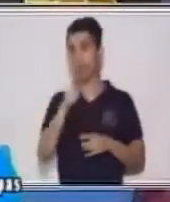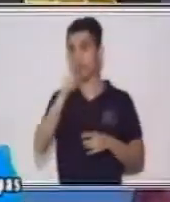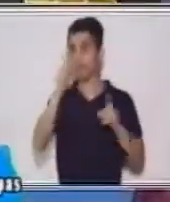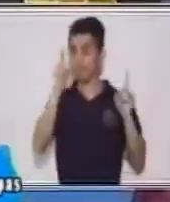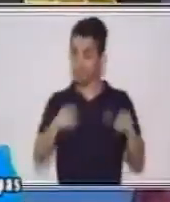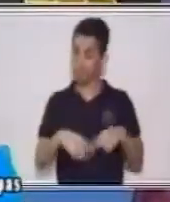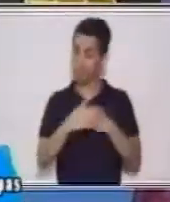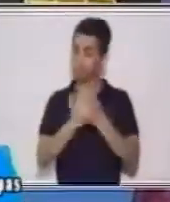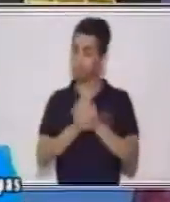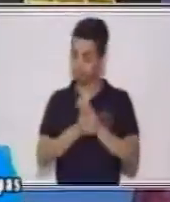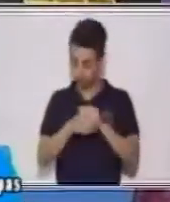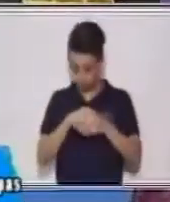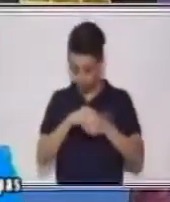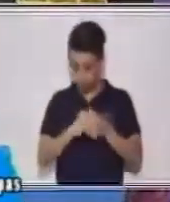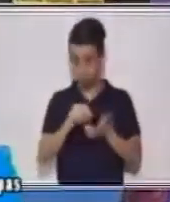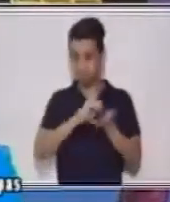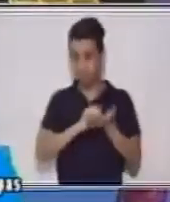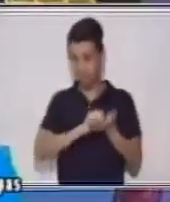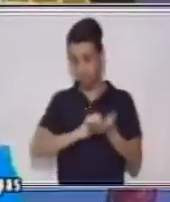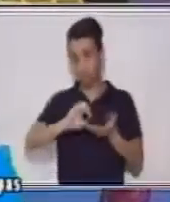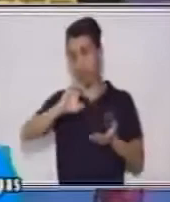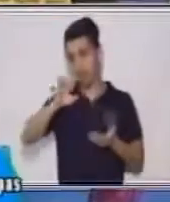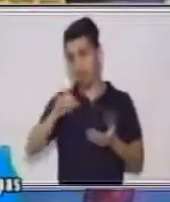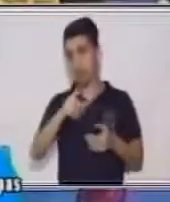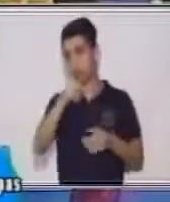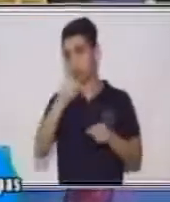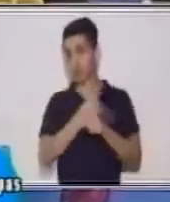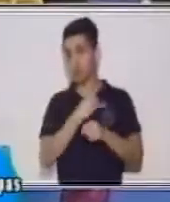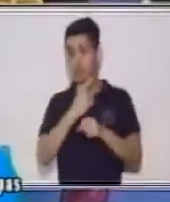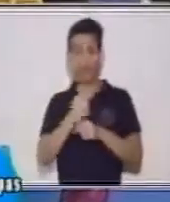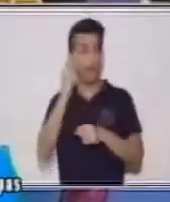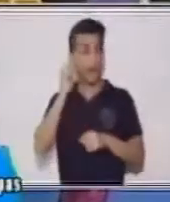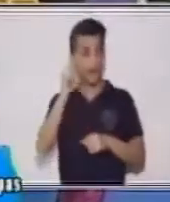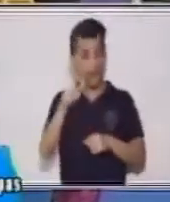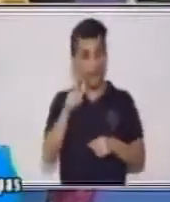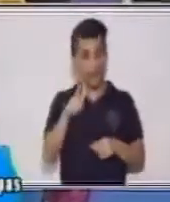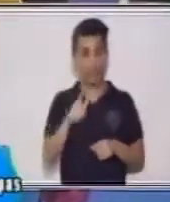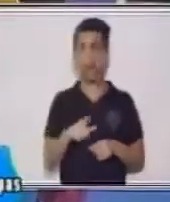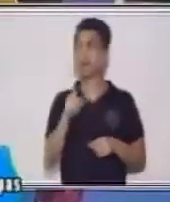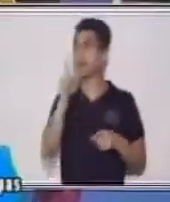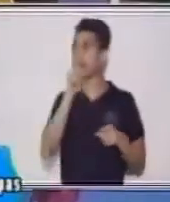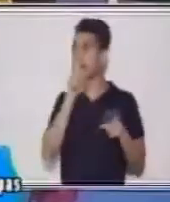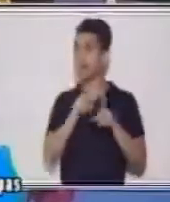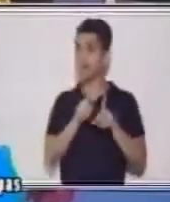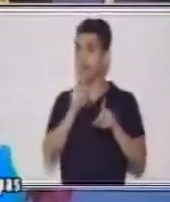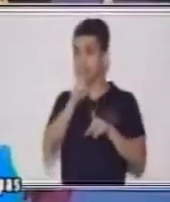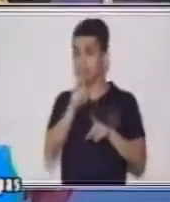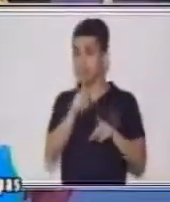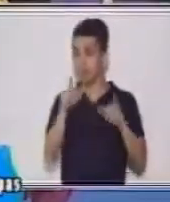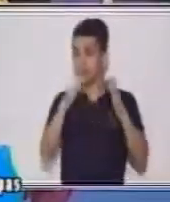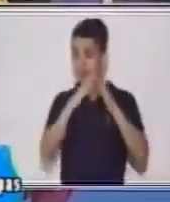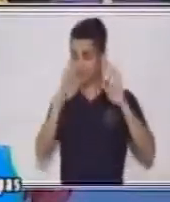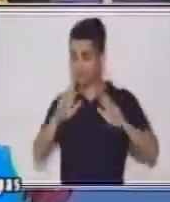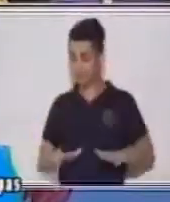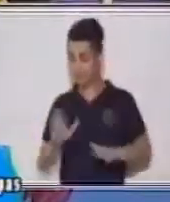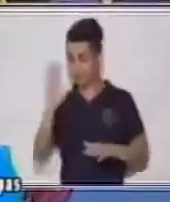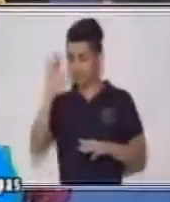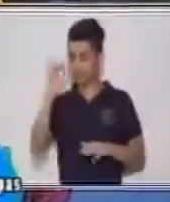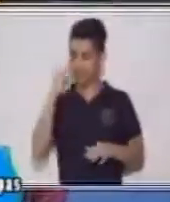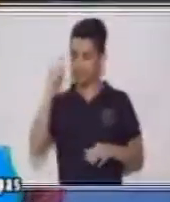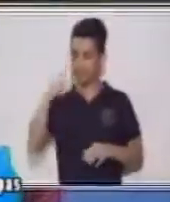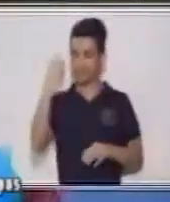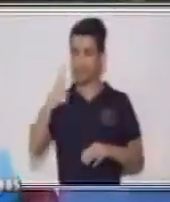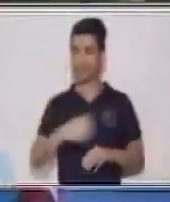manos constantemente con agua y jabón, utilizar el gel antibacterial y recuerda quedarte en casa. Hasta la próxima.